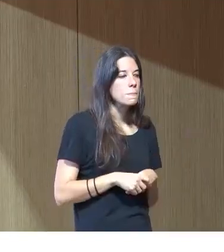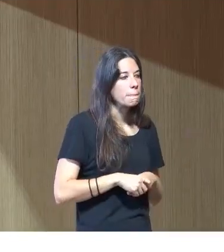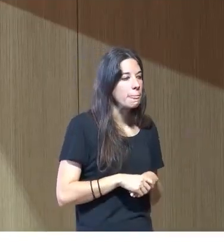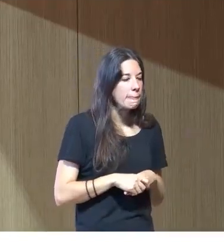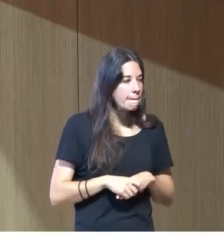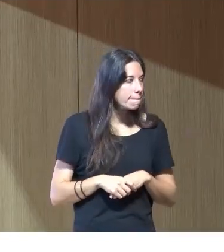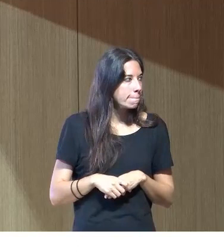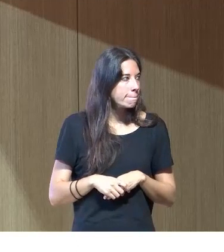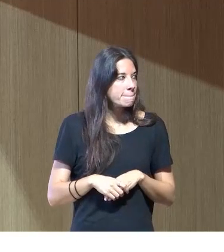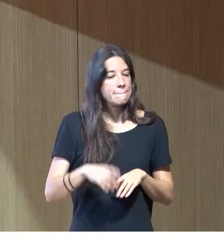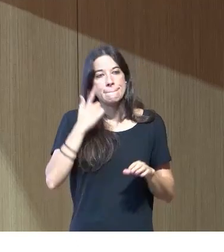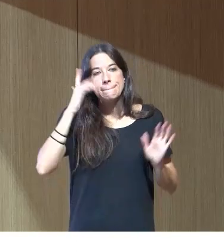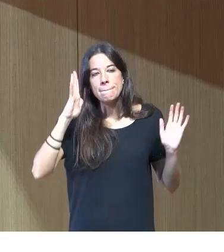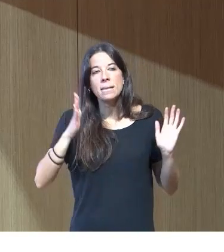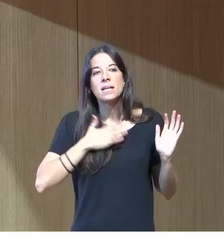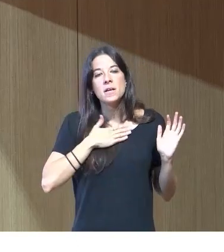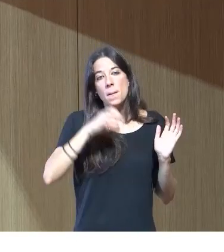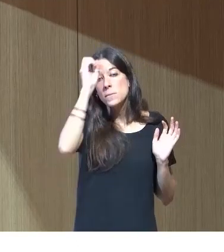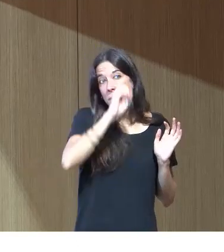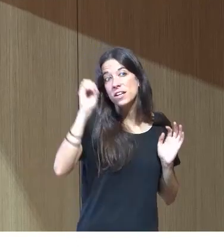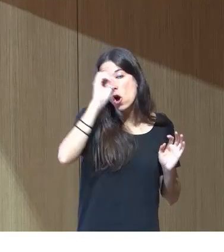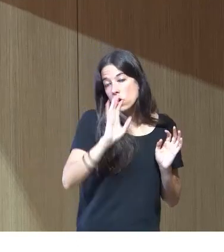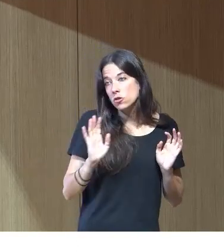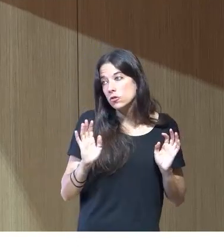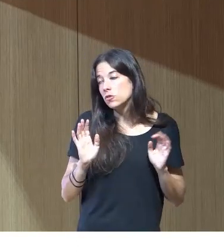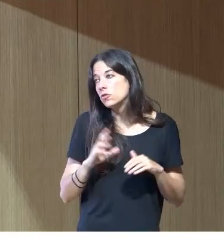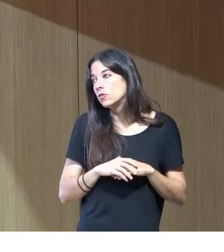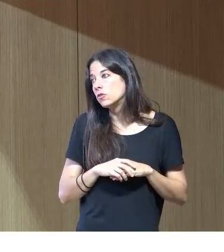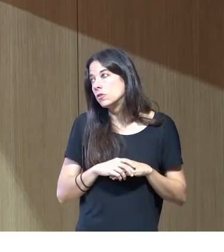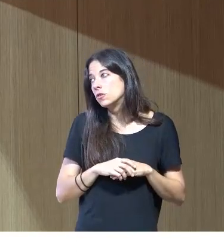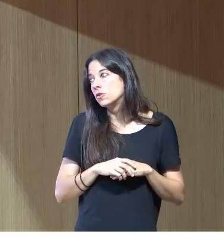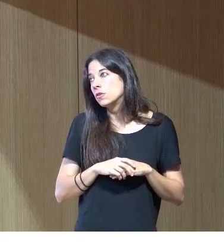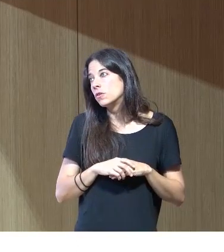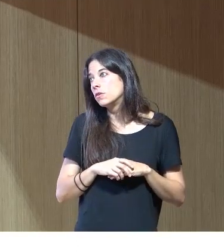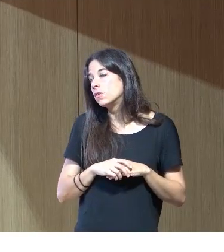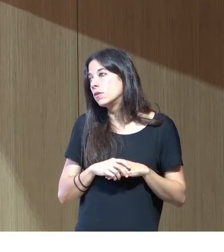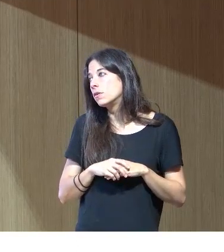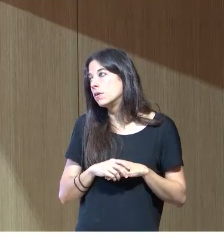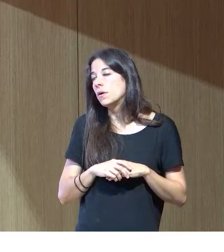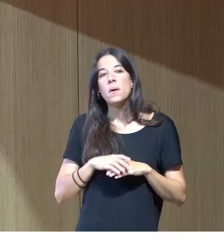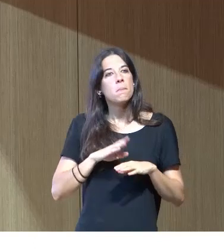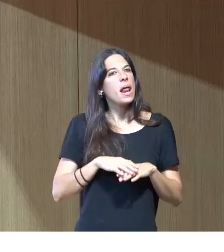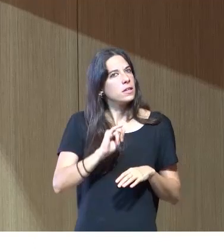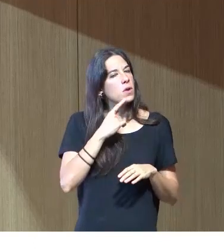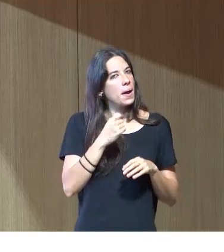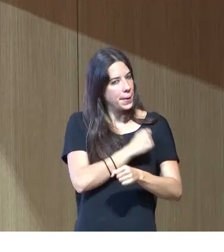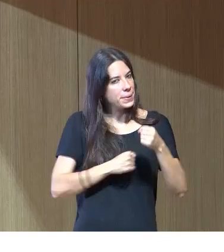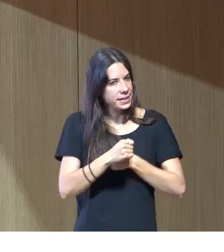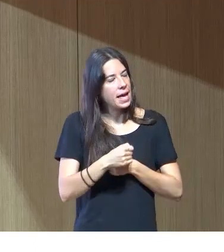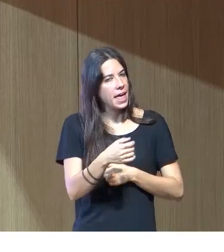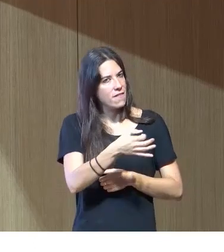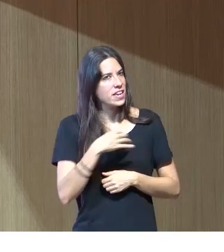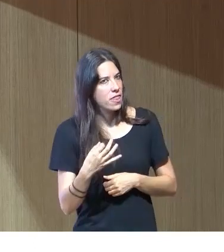pues a ver en mi opinión para poder hacer un mapa de empatía eficaz hay que partir desde